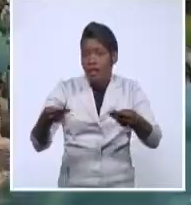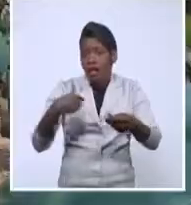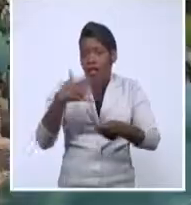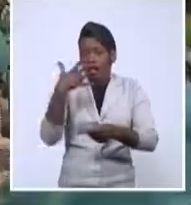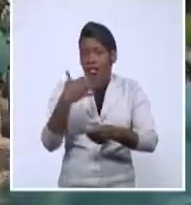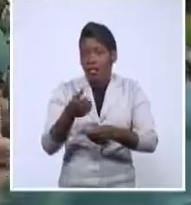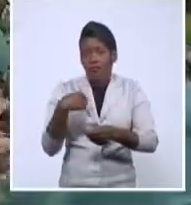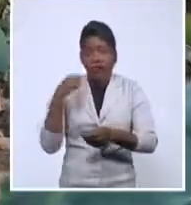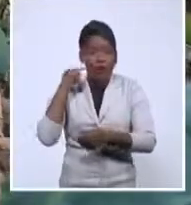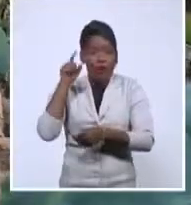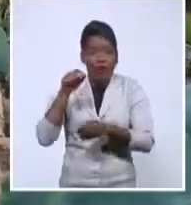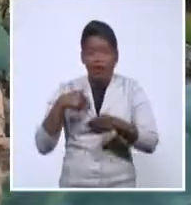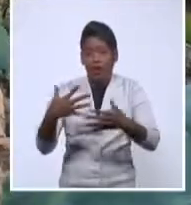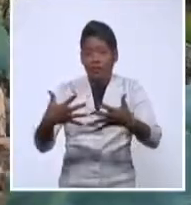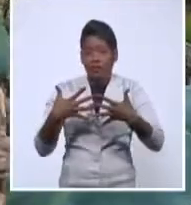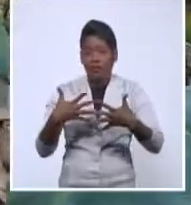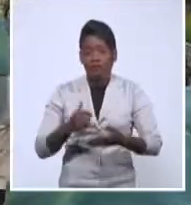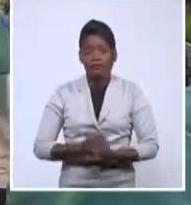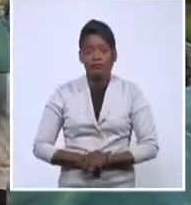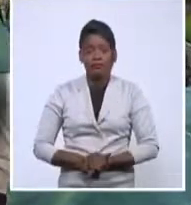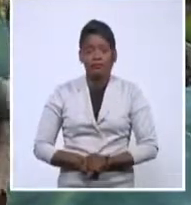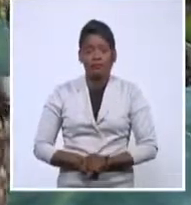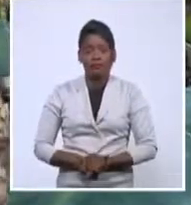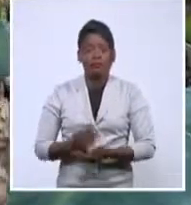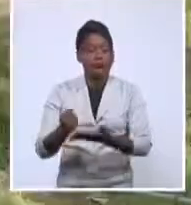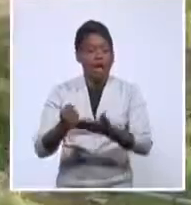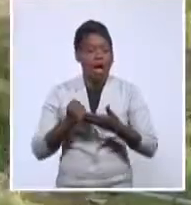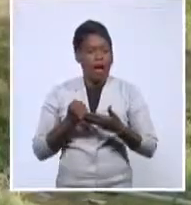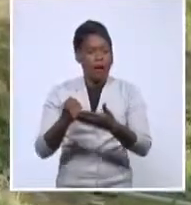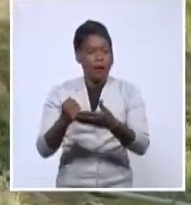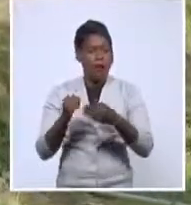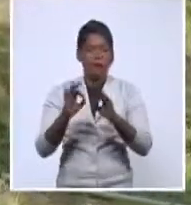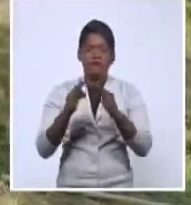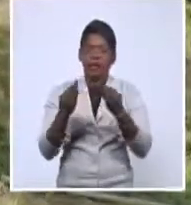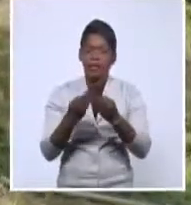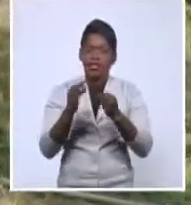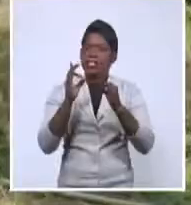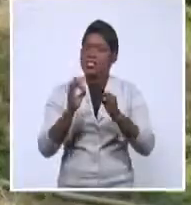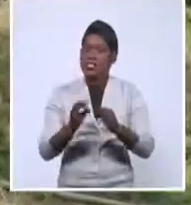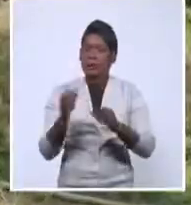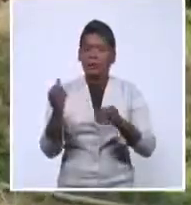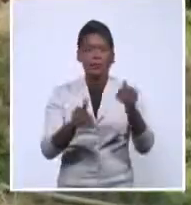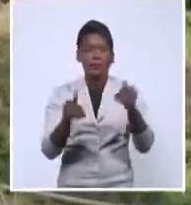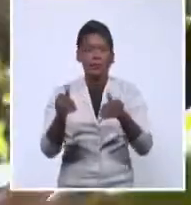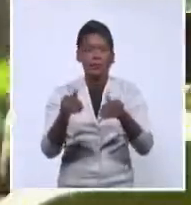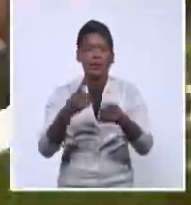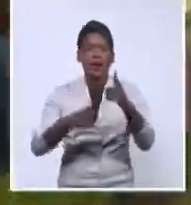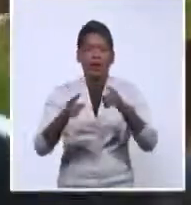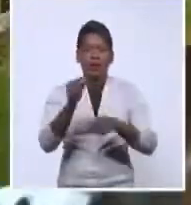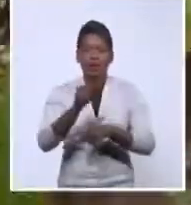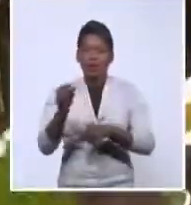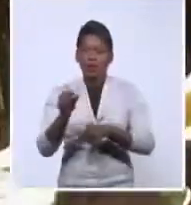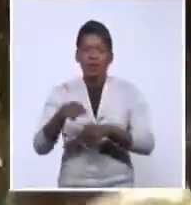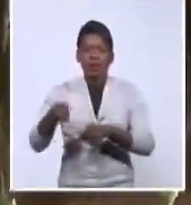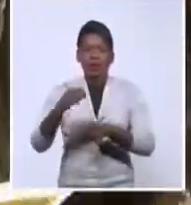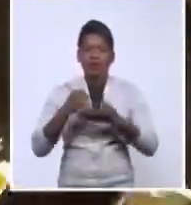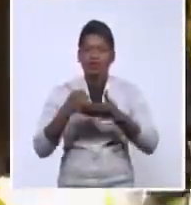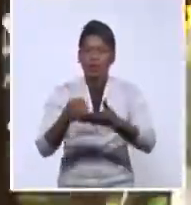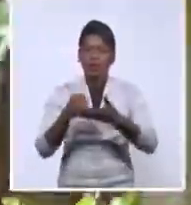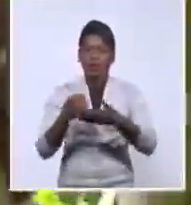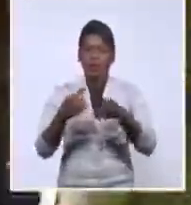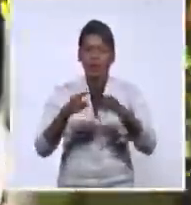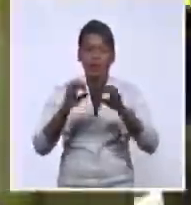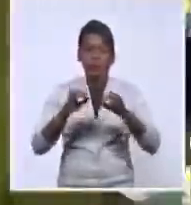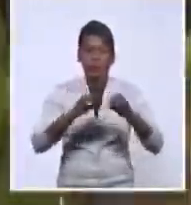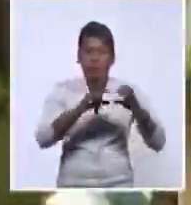guajiro tira para el monte. Con el apoyo de la familia y el regalo natural que representa Arroyo Grande, para Andrés los mejores amaneceres